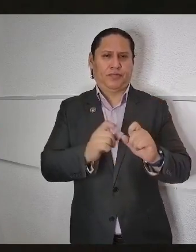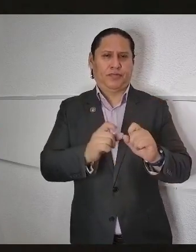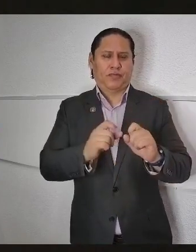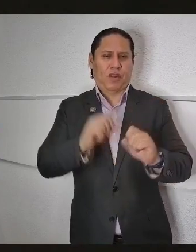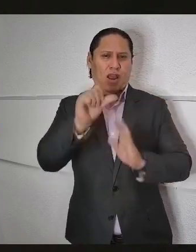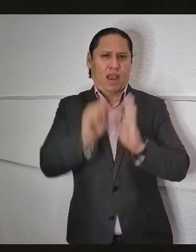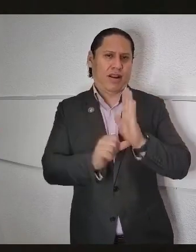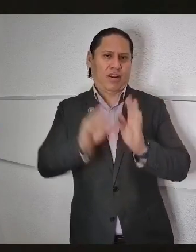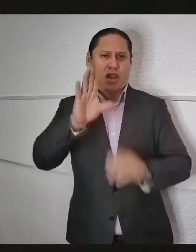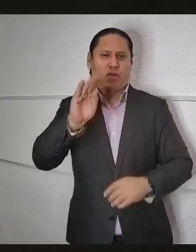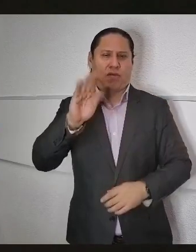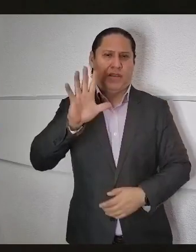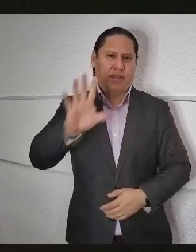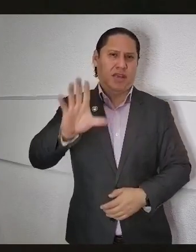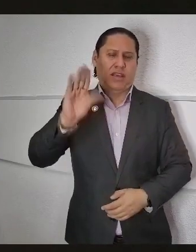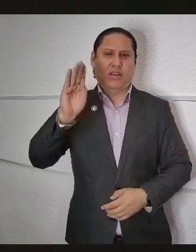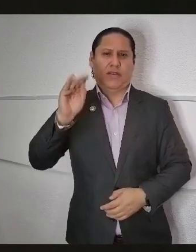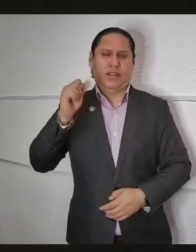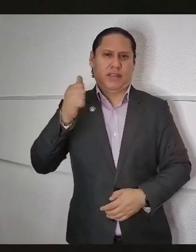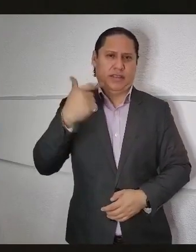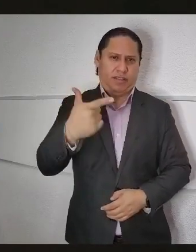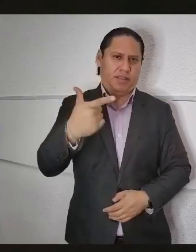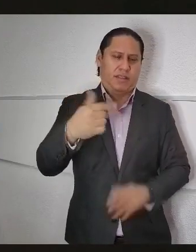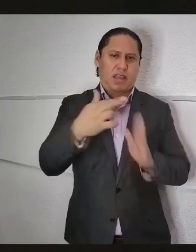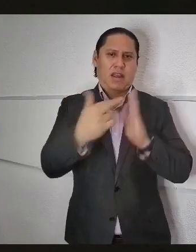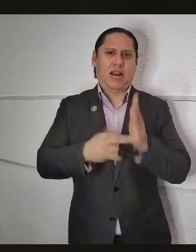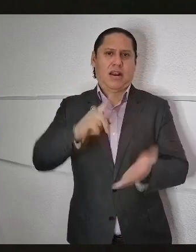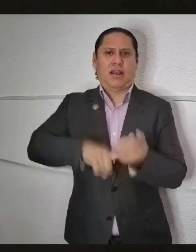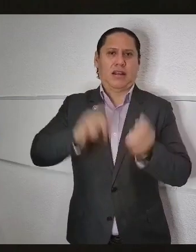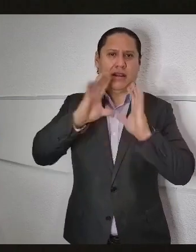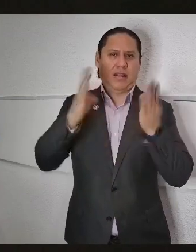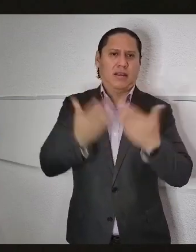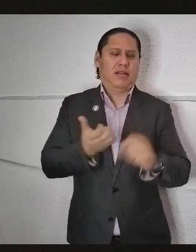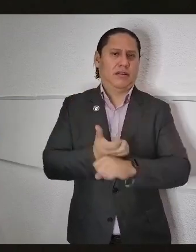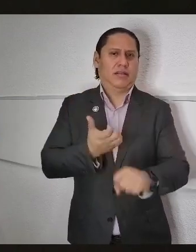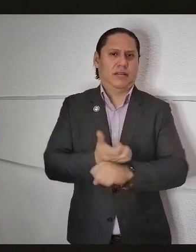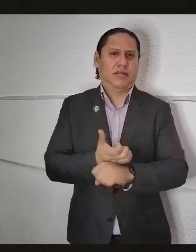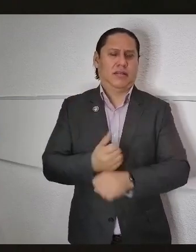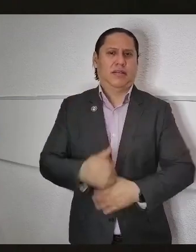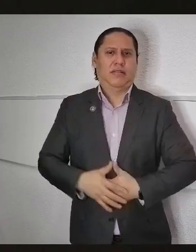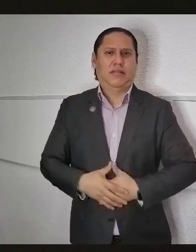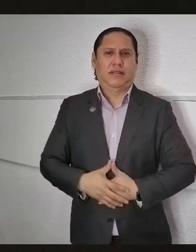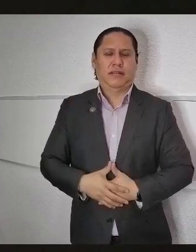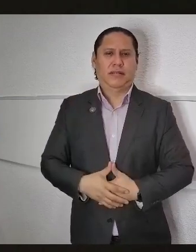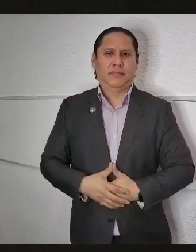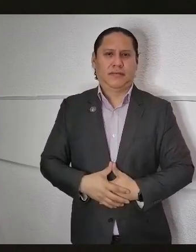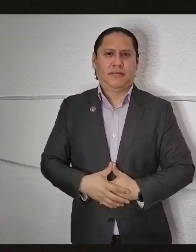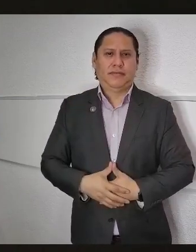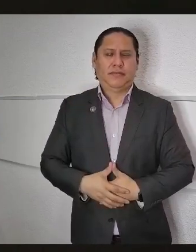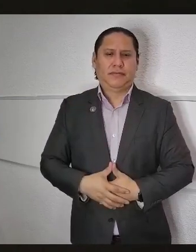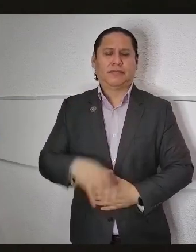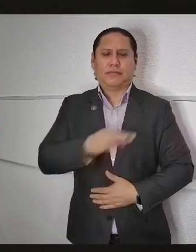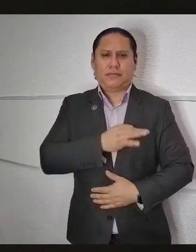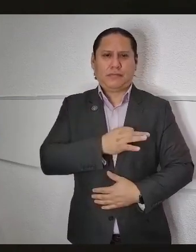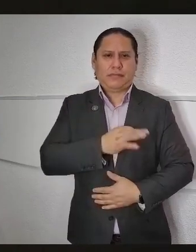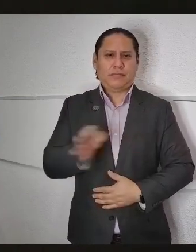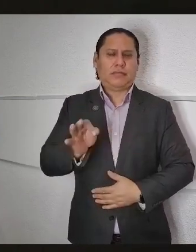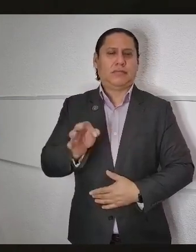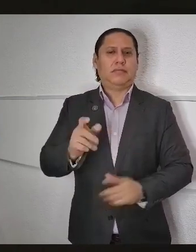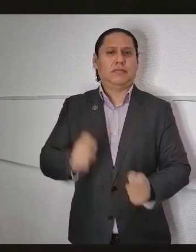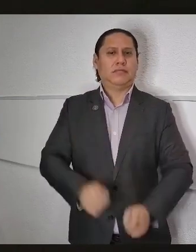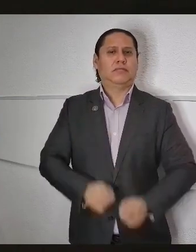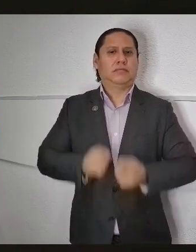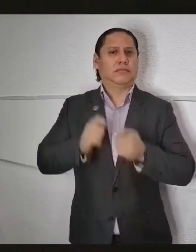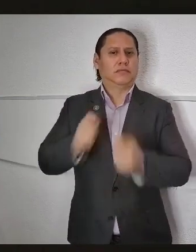los artículos 95 y 97 del Reglamento Interior de este Poder Legislativo, me permito remitirle para